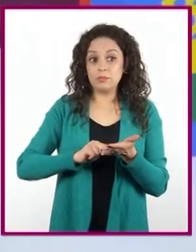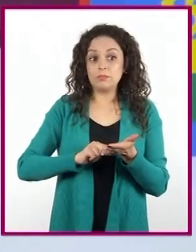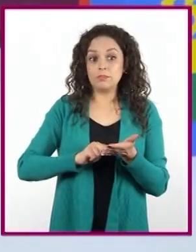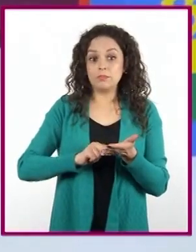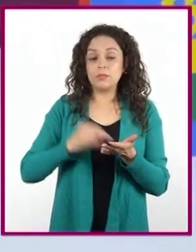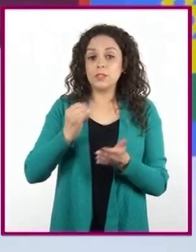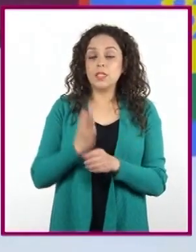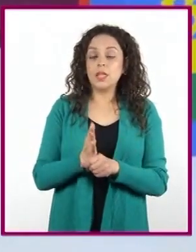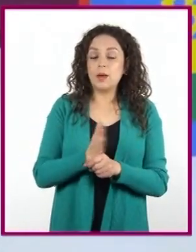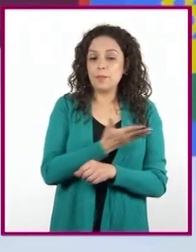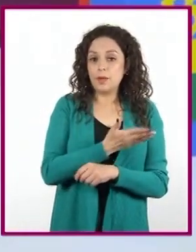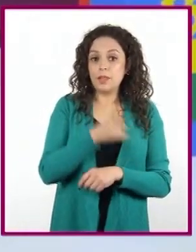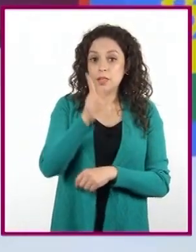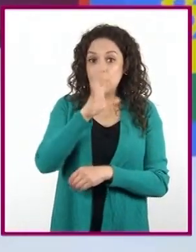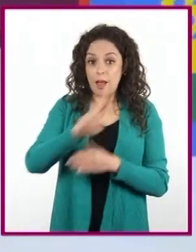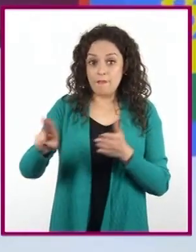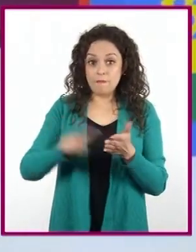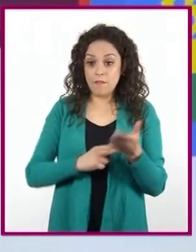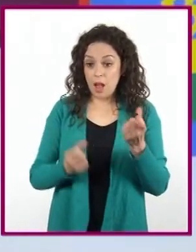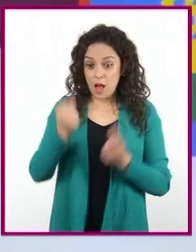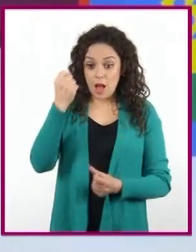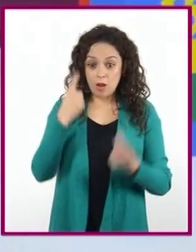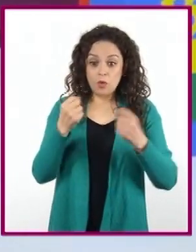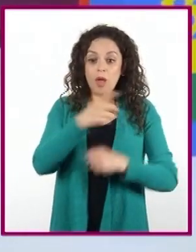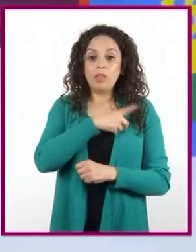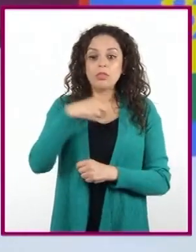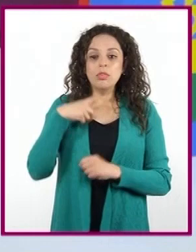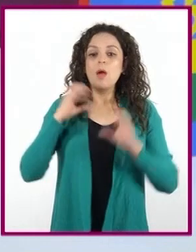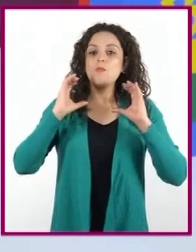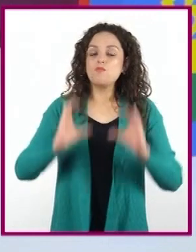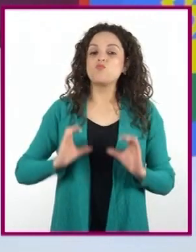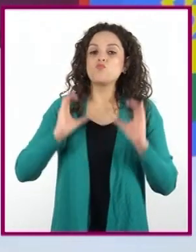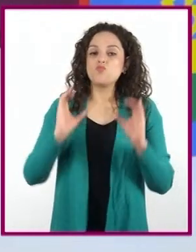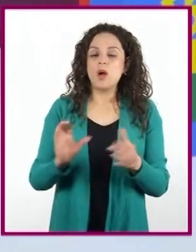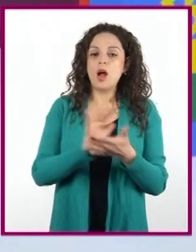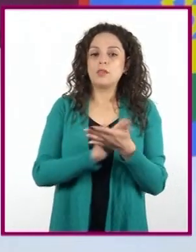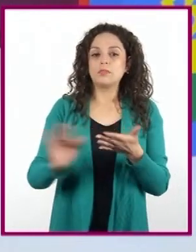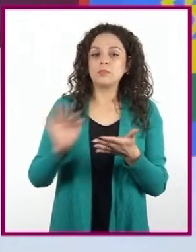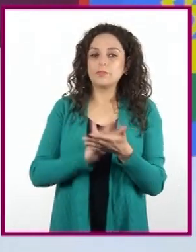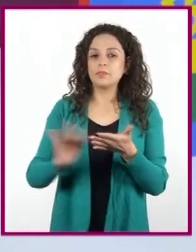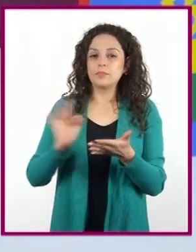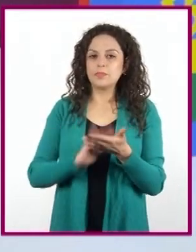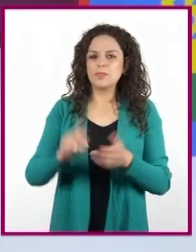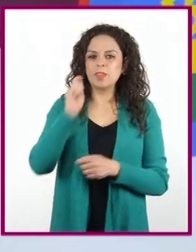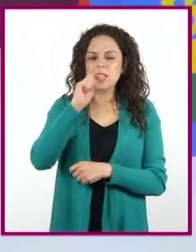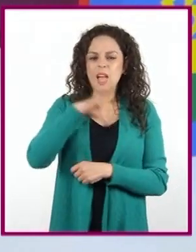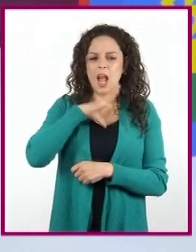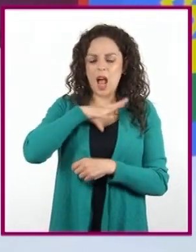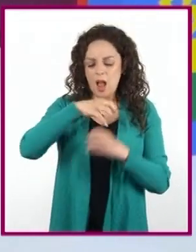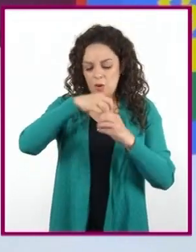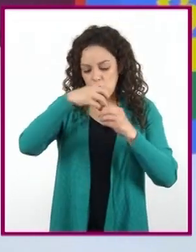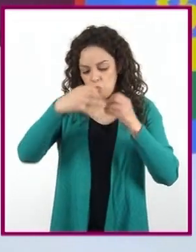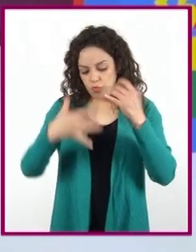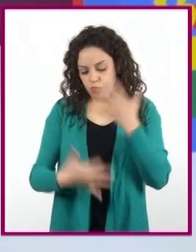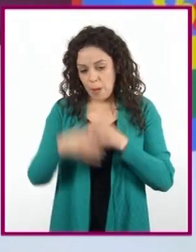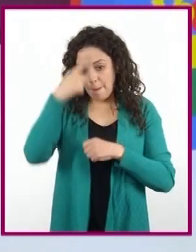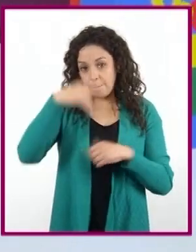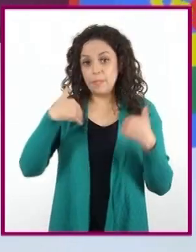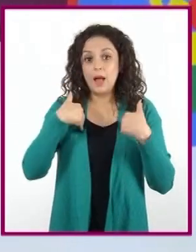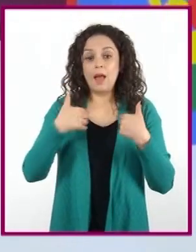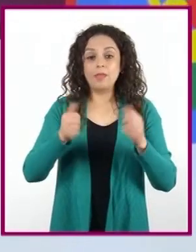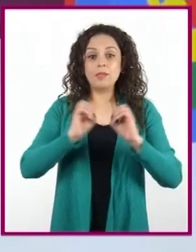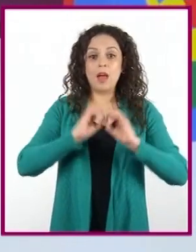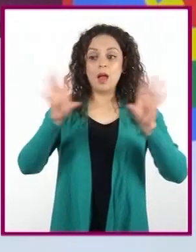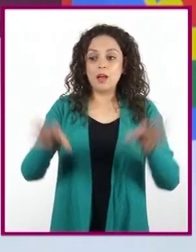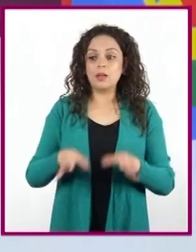antes de firmar alguno de estos, deberán leer cuidadosamente todo el contenido para interpretar con claridad